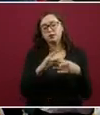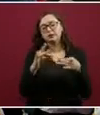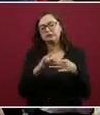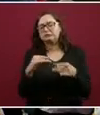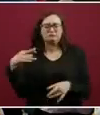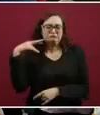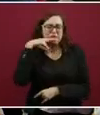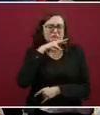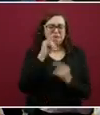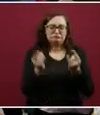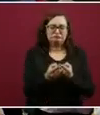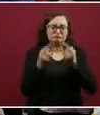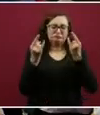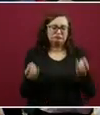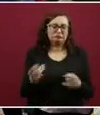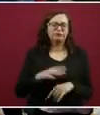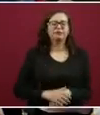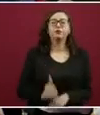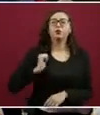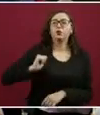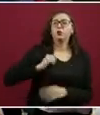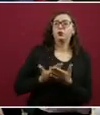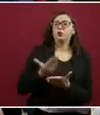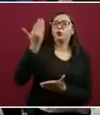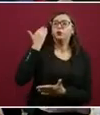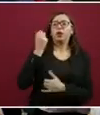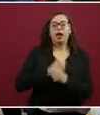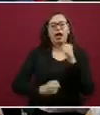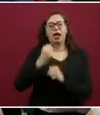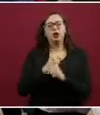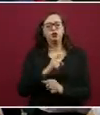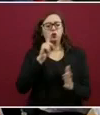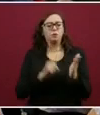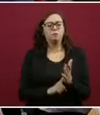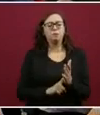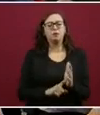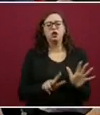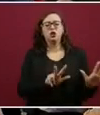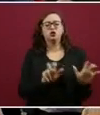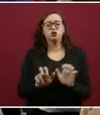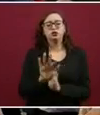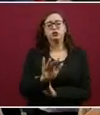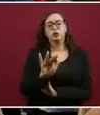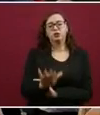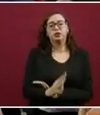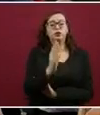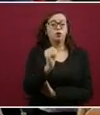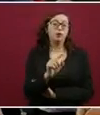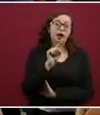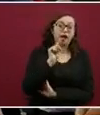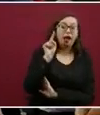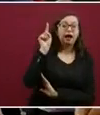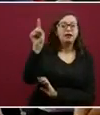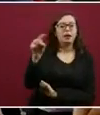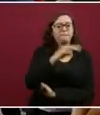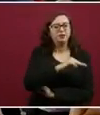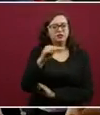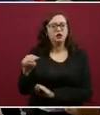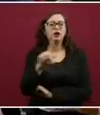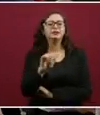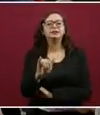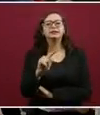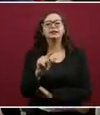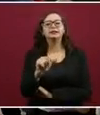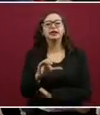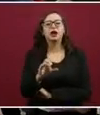En el año de 1959, en el heroico municipio de Zitácuaro, ahí en Michoacán,